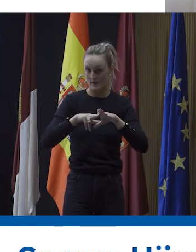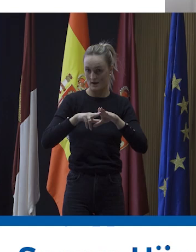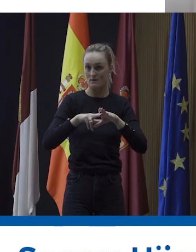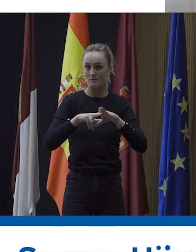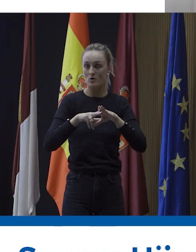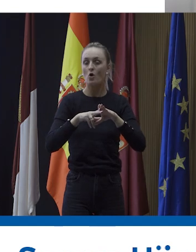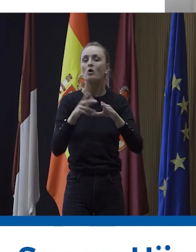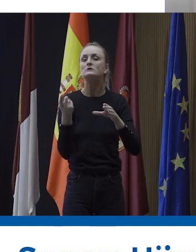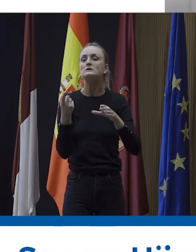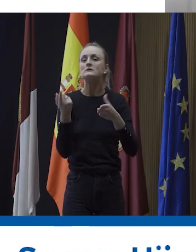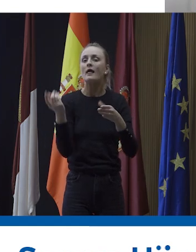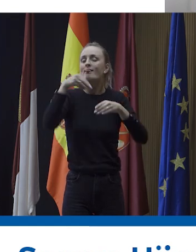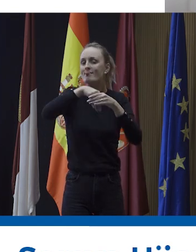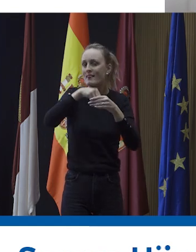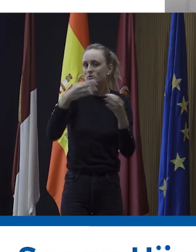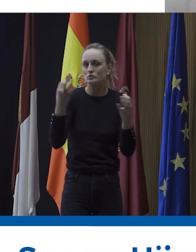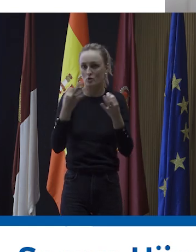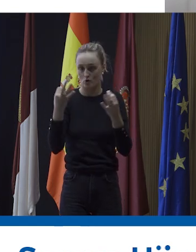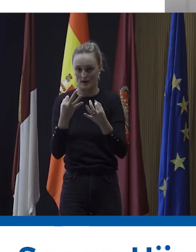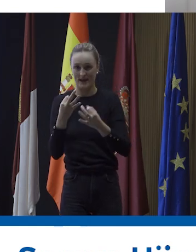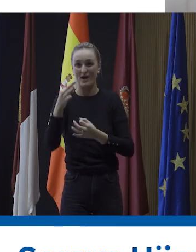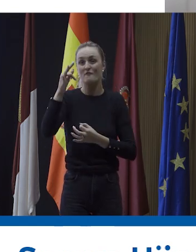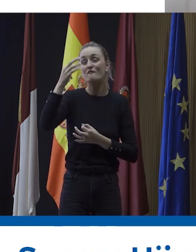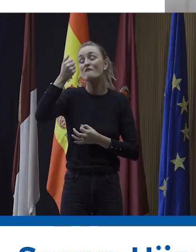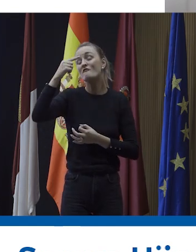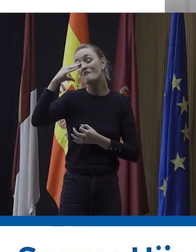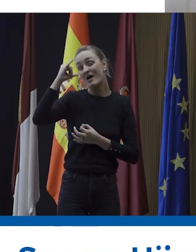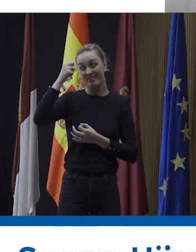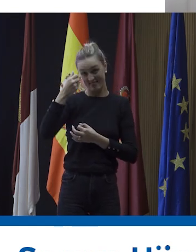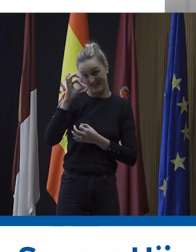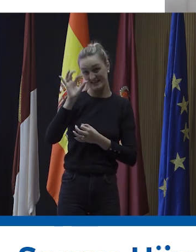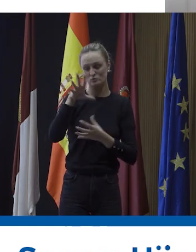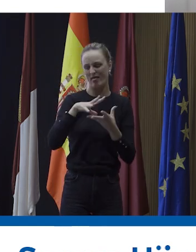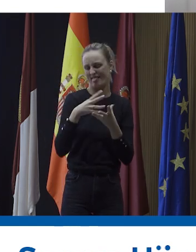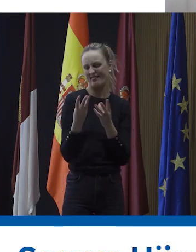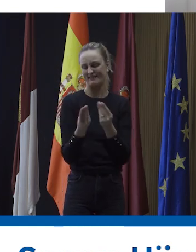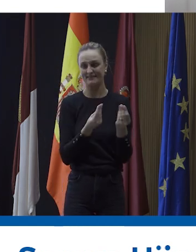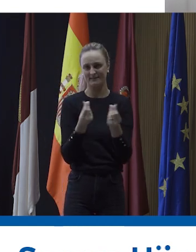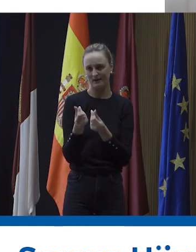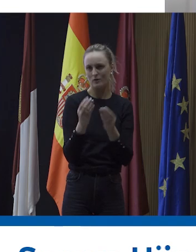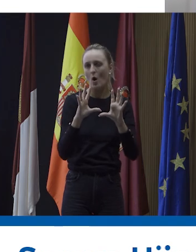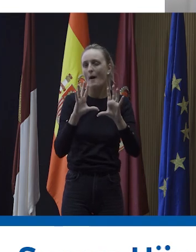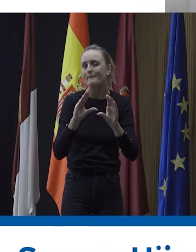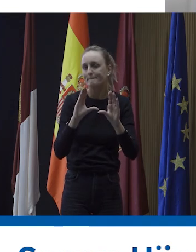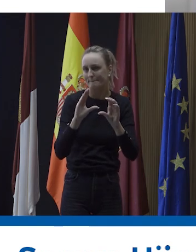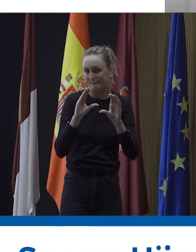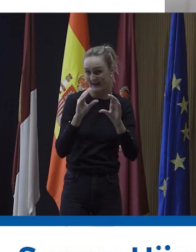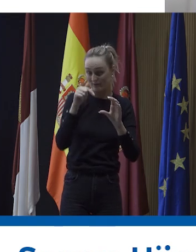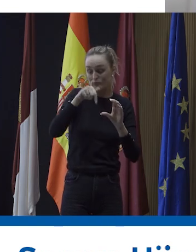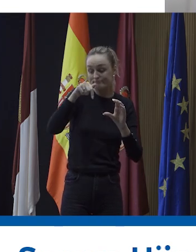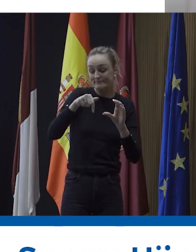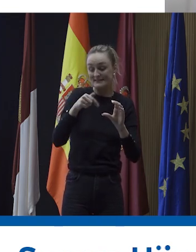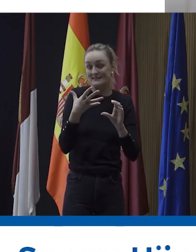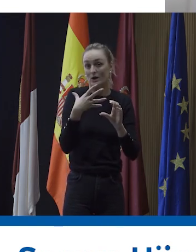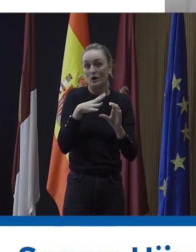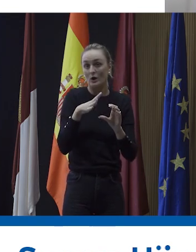otras estructuras que son fascias, que es tejido conectivo, el tejido blando, todo eso que son tejidos de sostén que